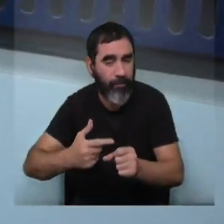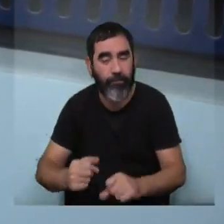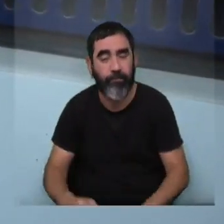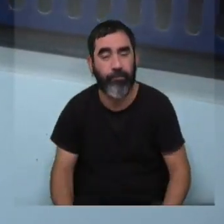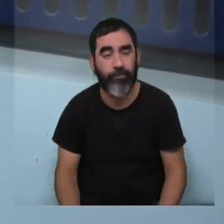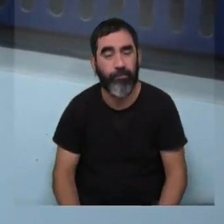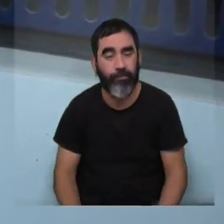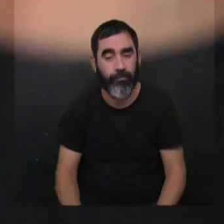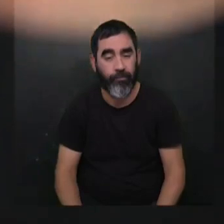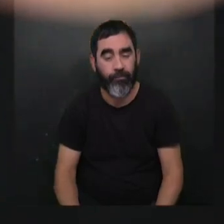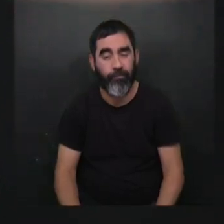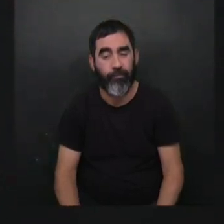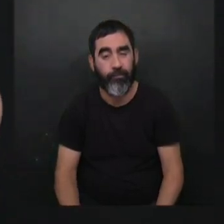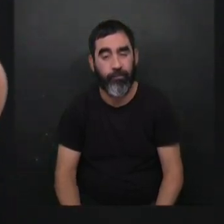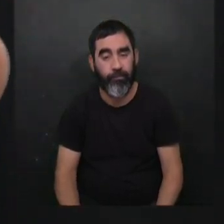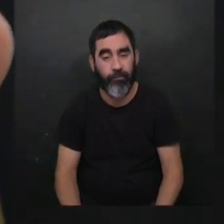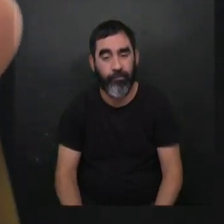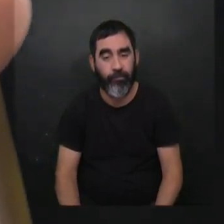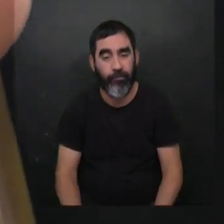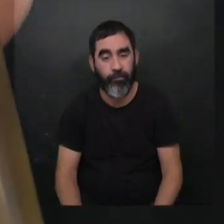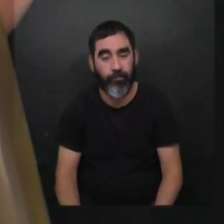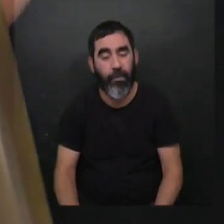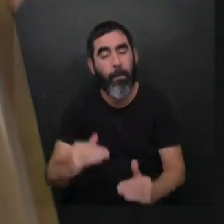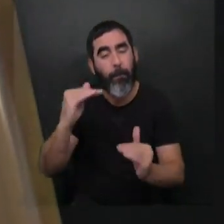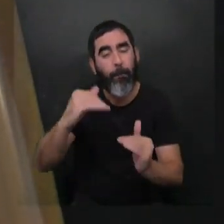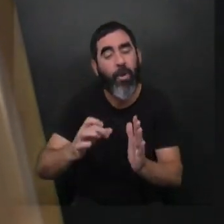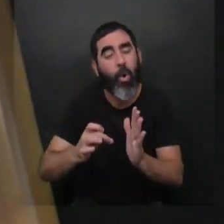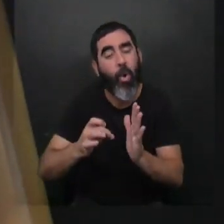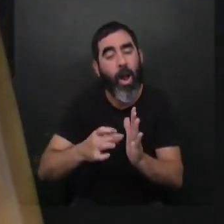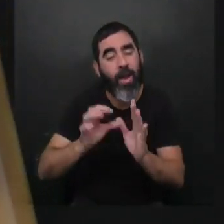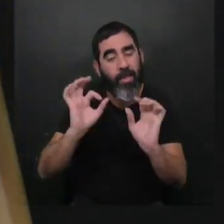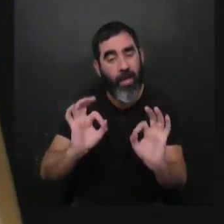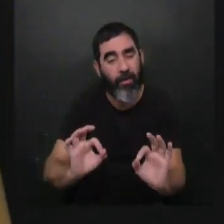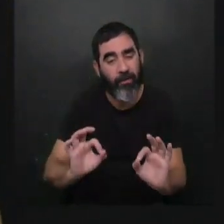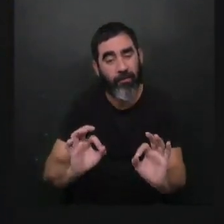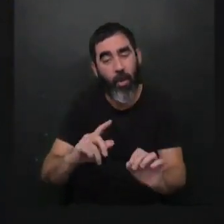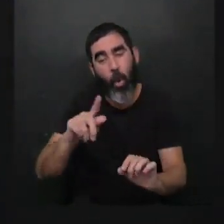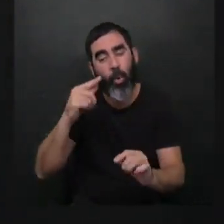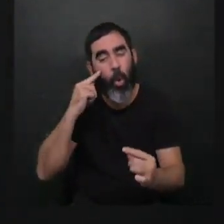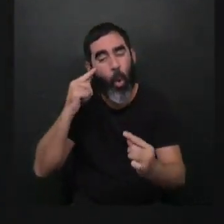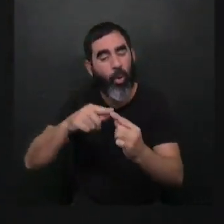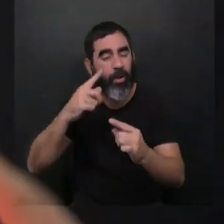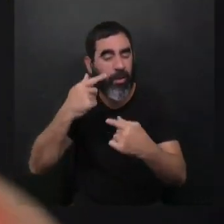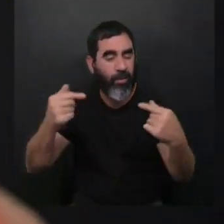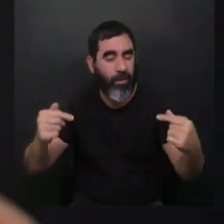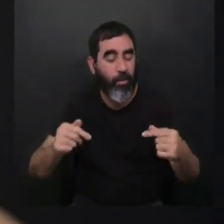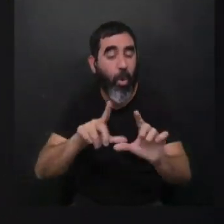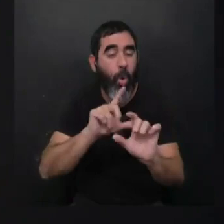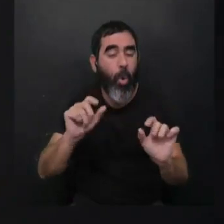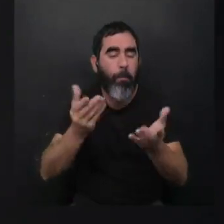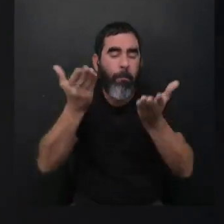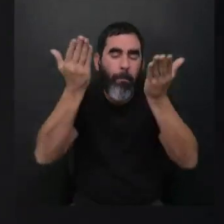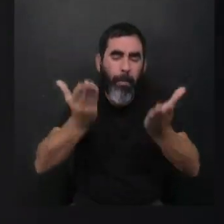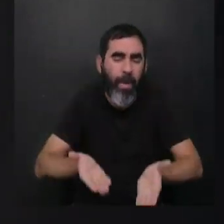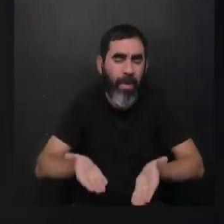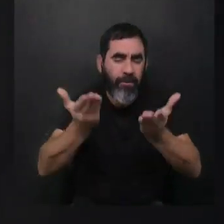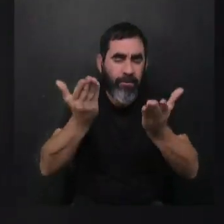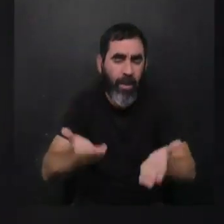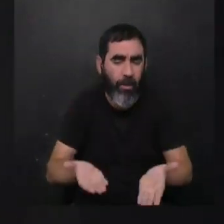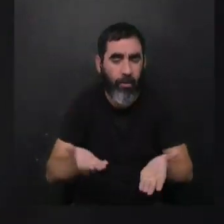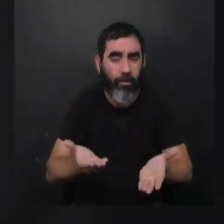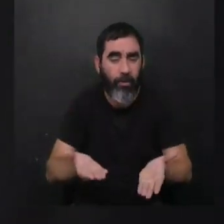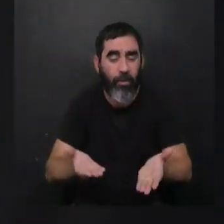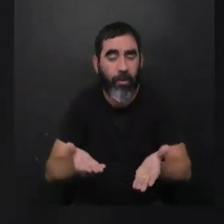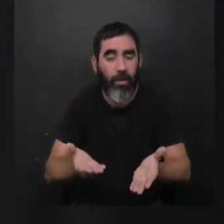posibilidades de generar un petróleo de buena calidad en una refinería. Se utilizan para otros fines, o incluso los muy pesados se utilizan para